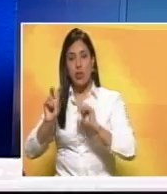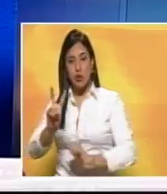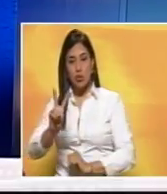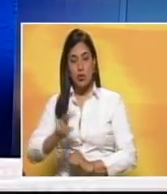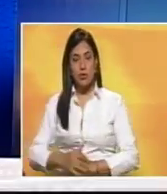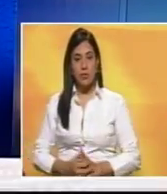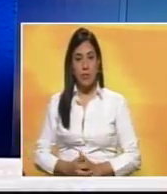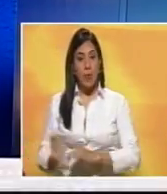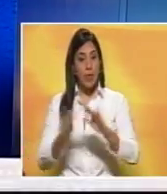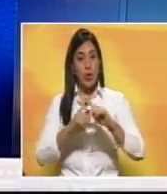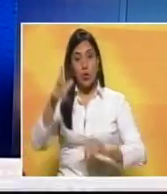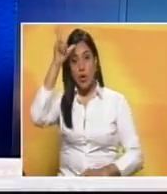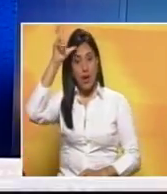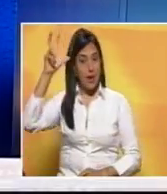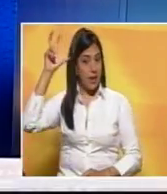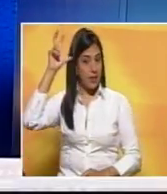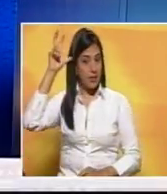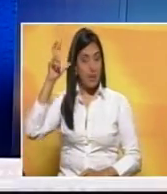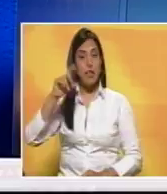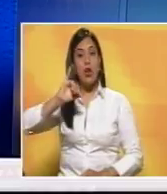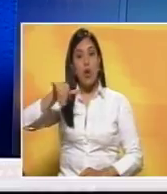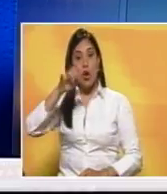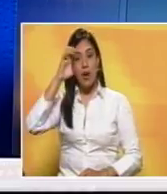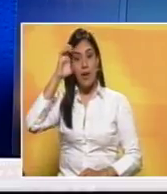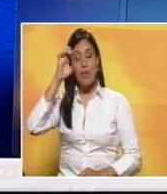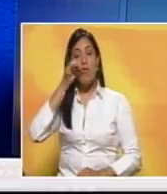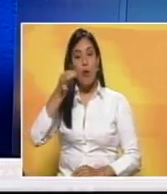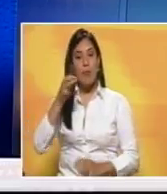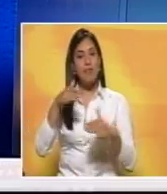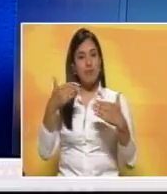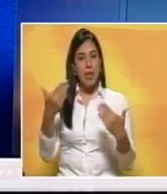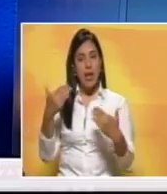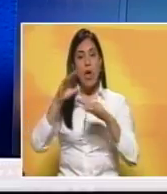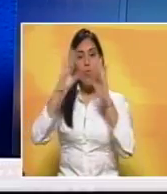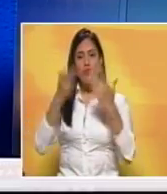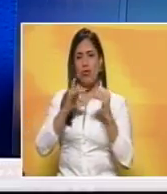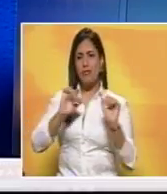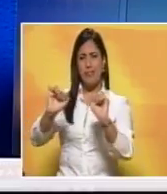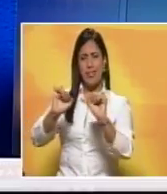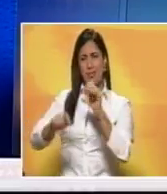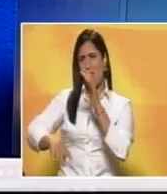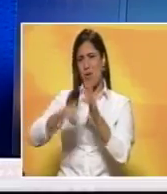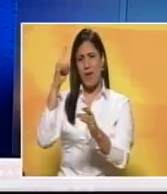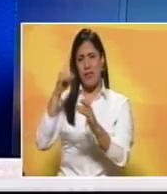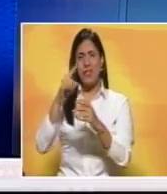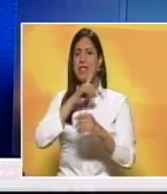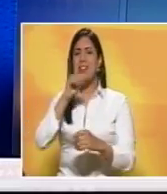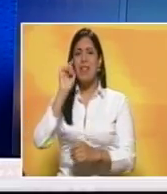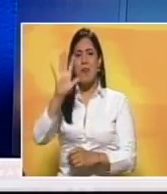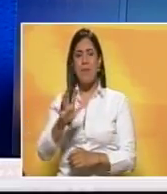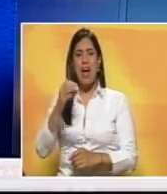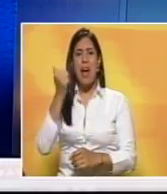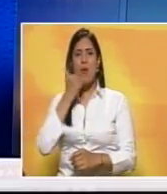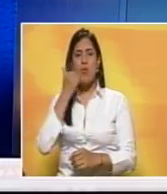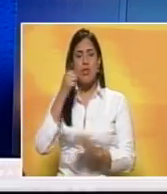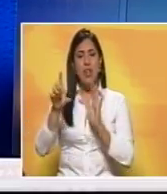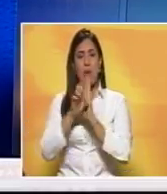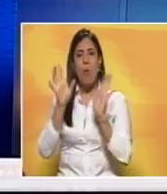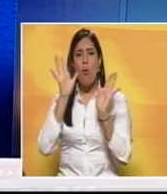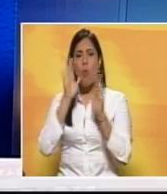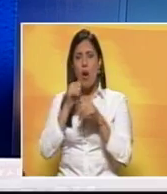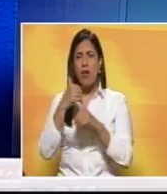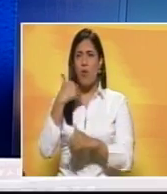1992. El canciller de la República, Jorge Arreaza, manifestó que el mundo rechaza con contundencia lo que considera un criminal, ilegal